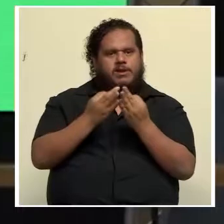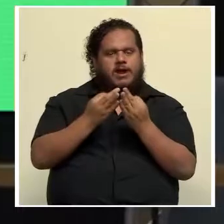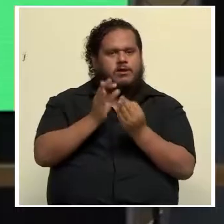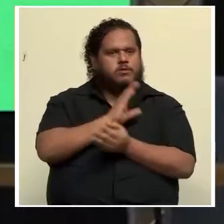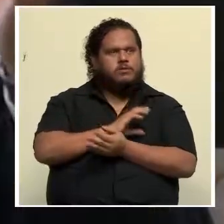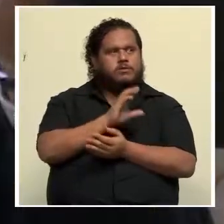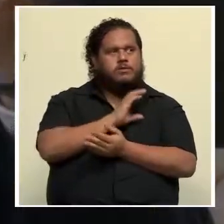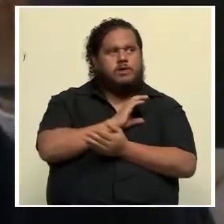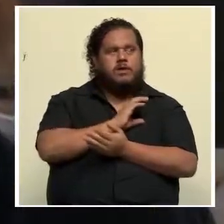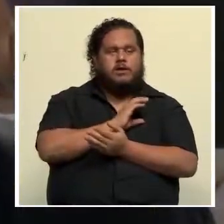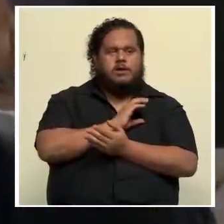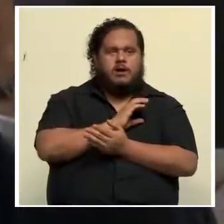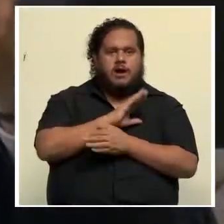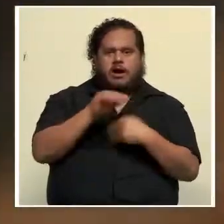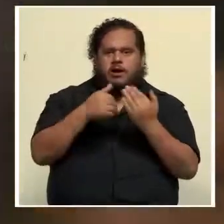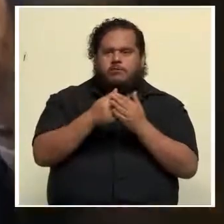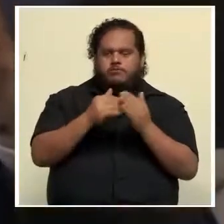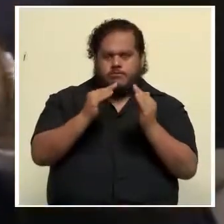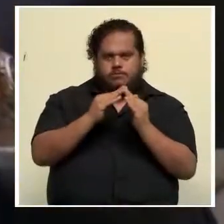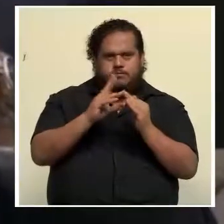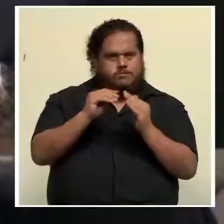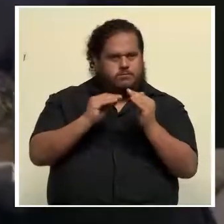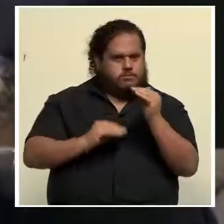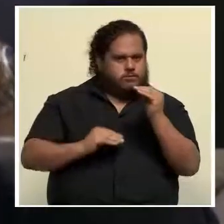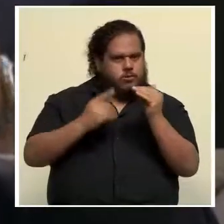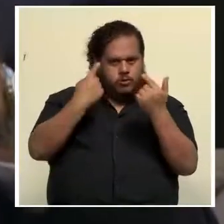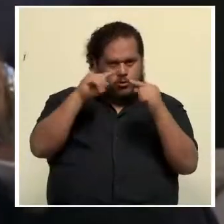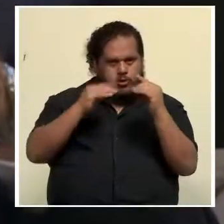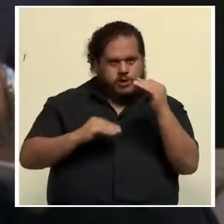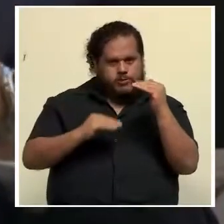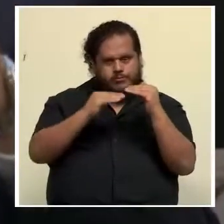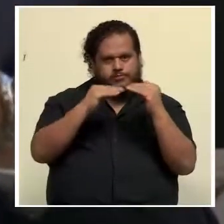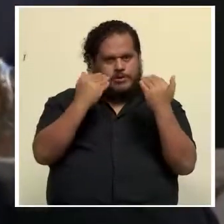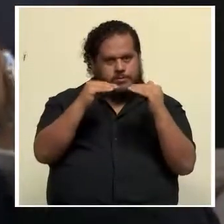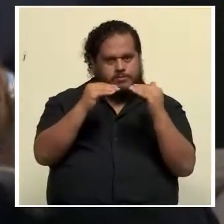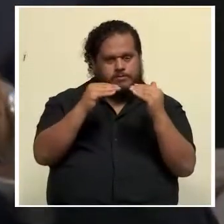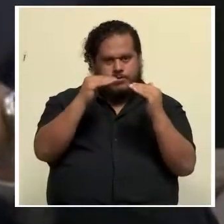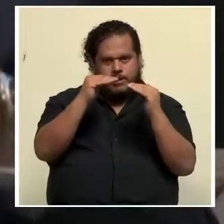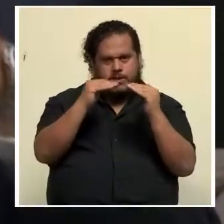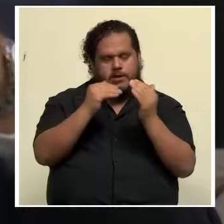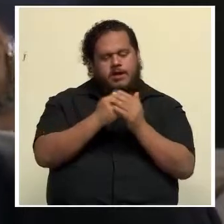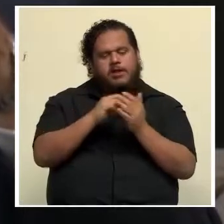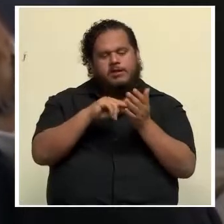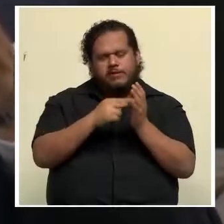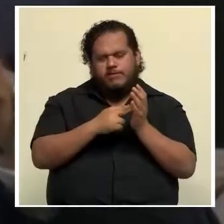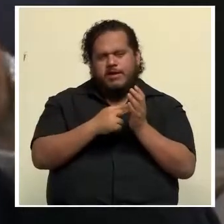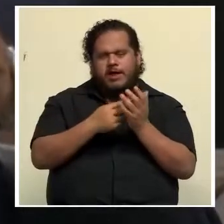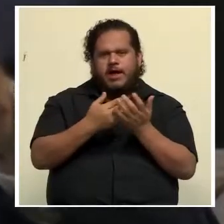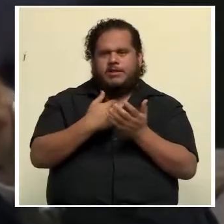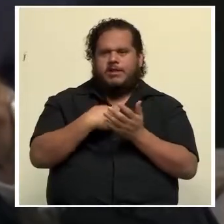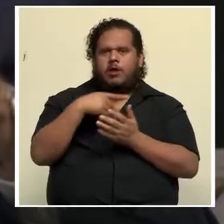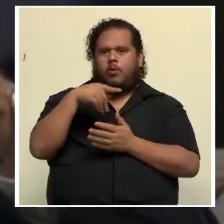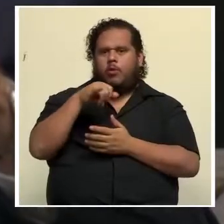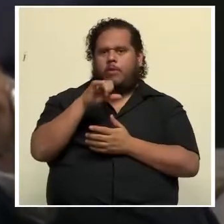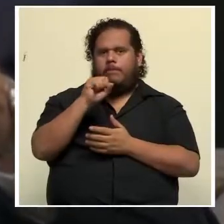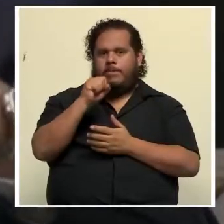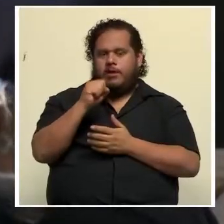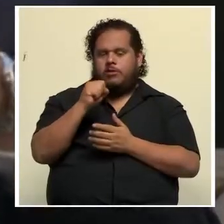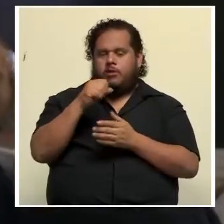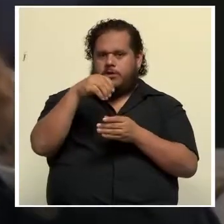condicionada a los hogares que no alcanzan un nivel mínimo, es decir, establecer un piso de ingresos